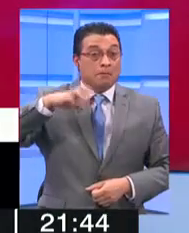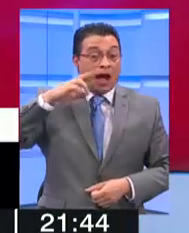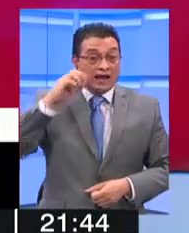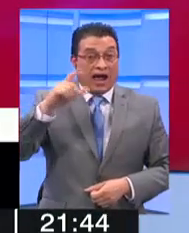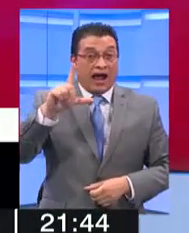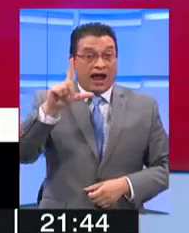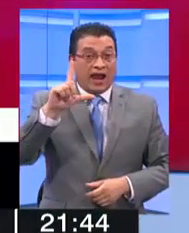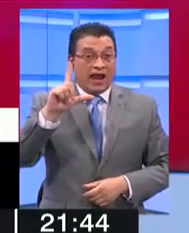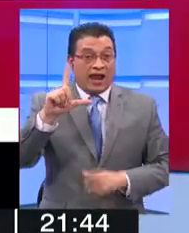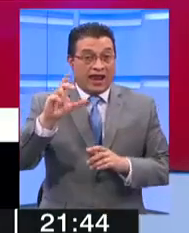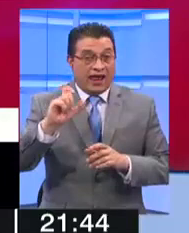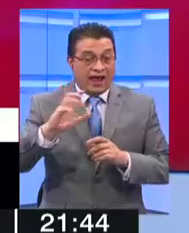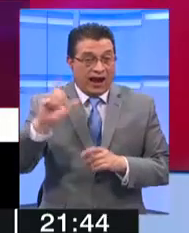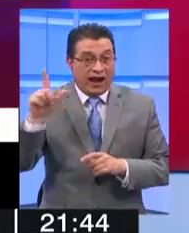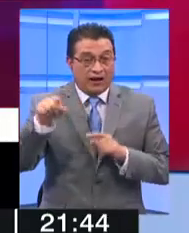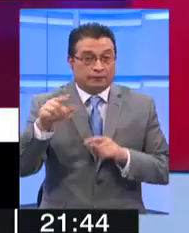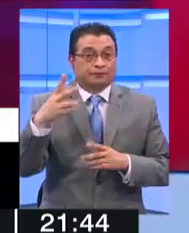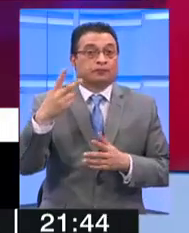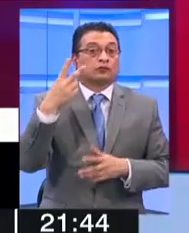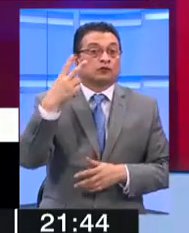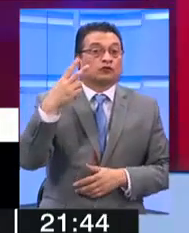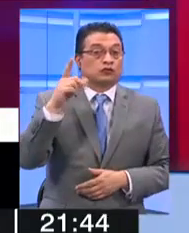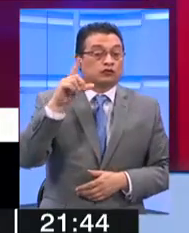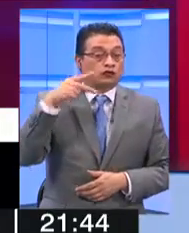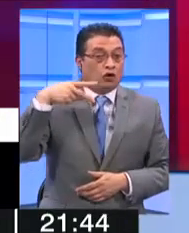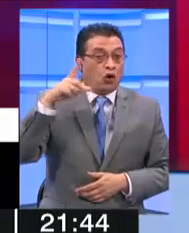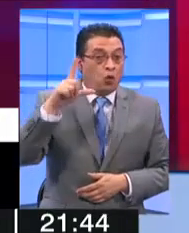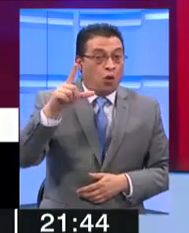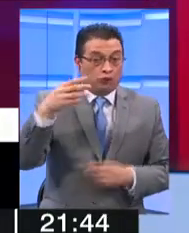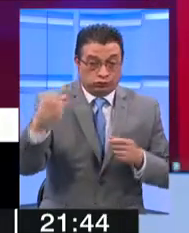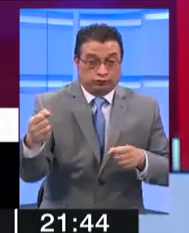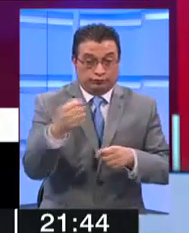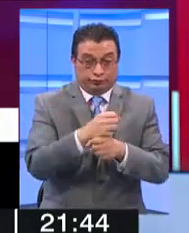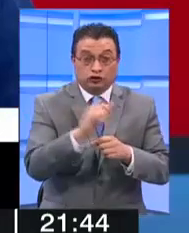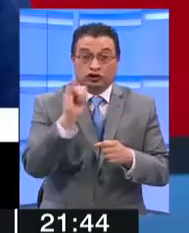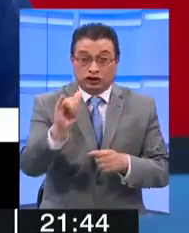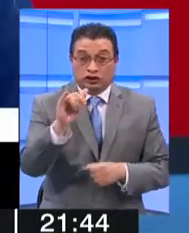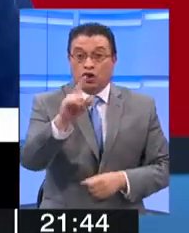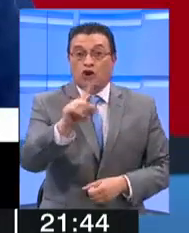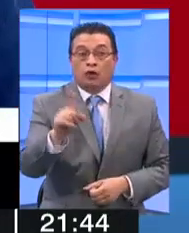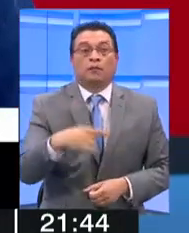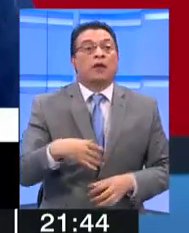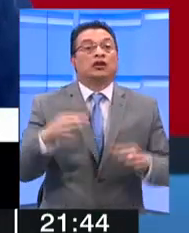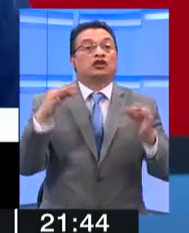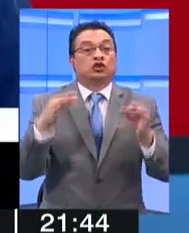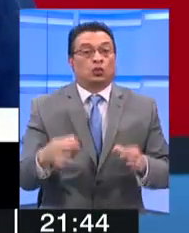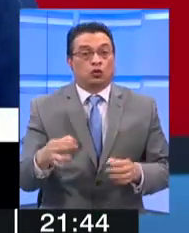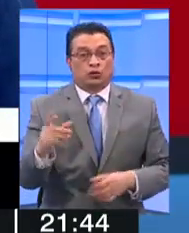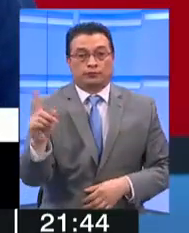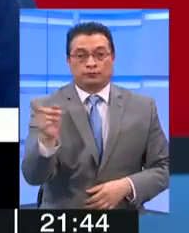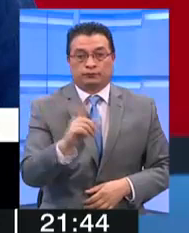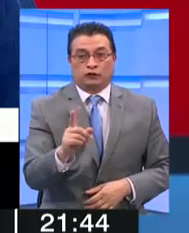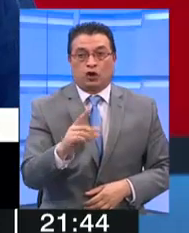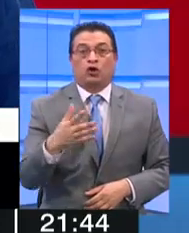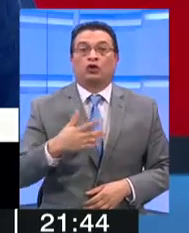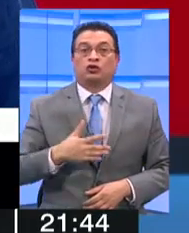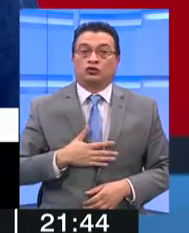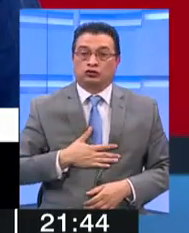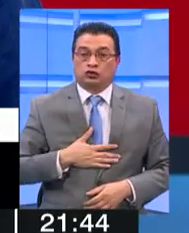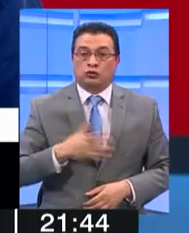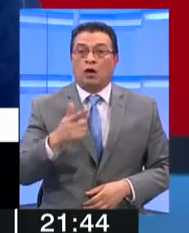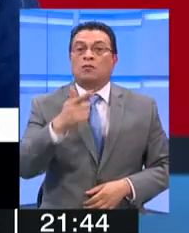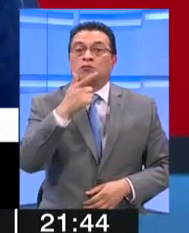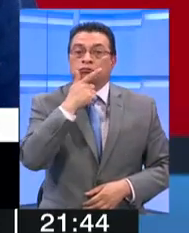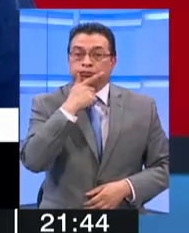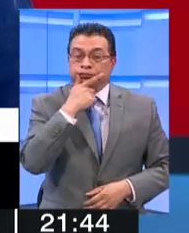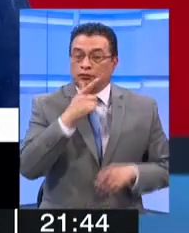del Frente Amplio? O sea, el 2 de julio, cuando sean las primarias legales, ¿el Frente Amplio va a llegar a esas primarias o no? No estamos seguros y yo no subiría la apuesta,